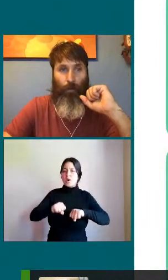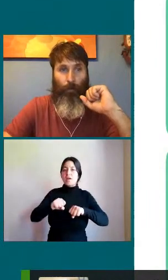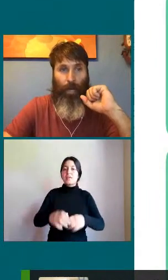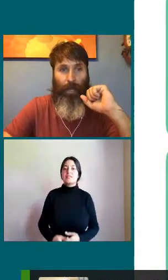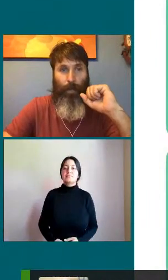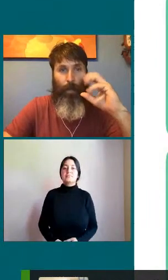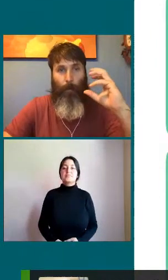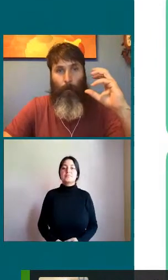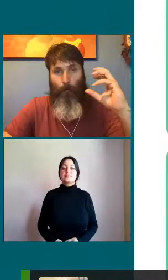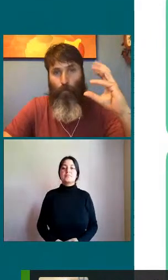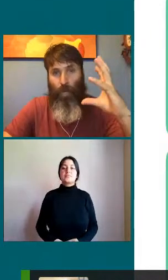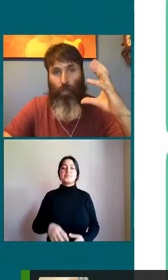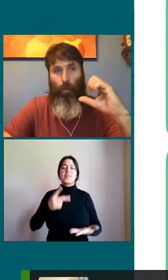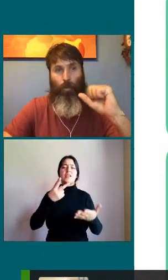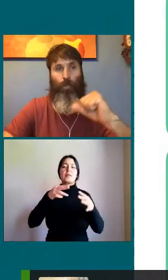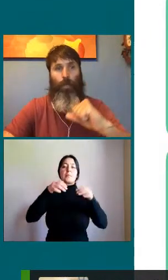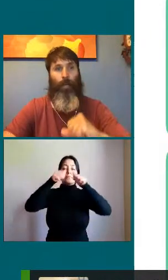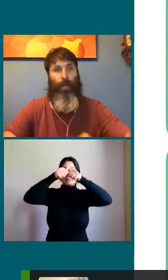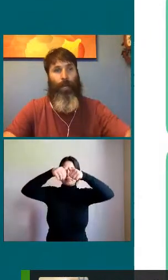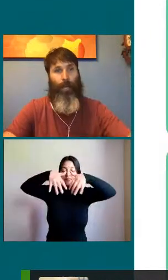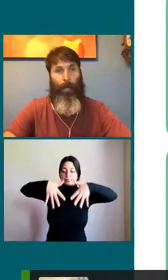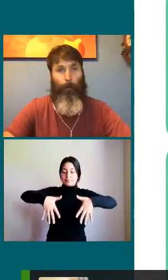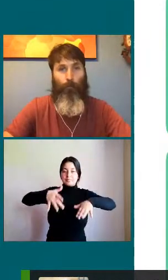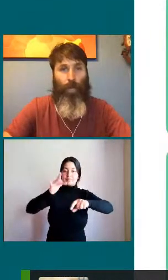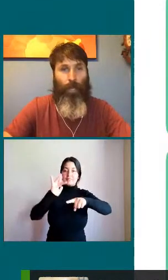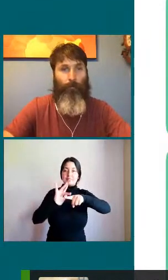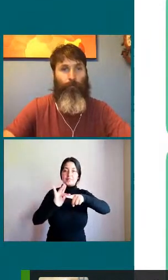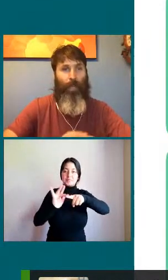calor, ¿vale? Muy chulos,